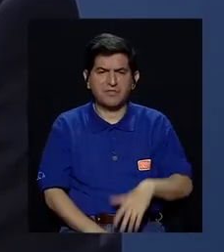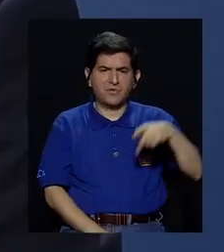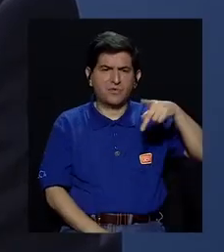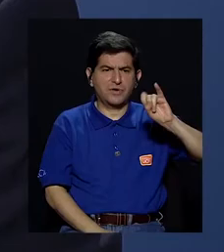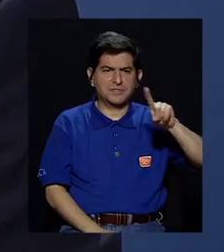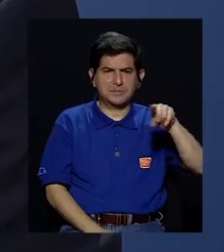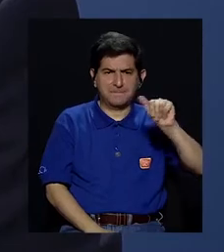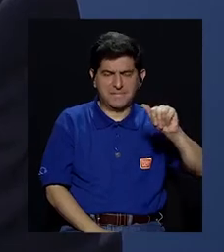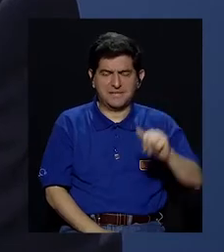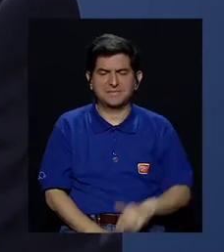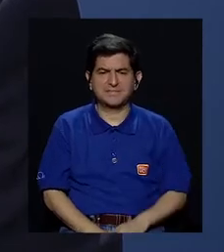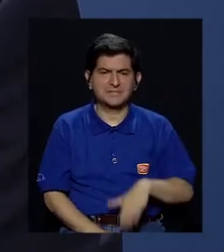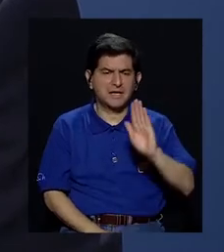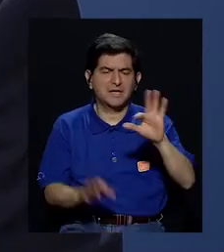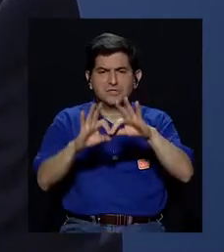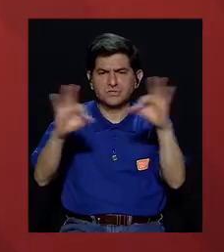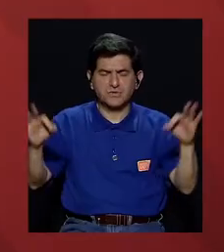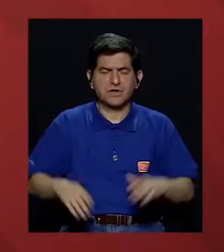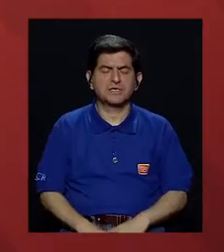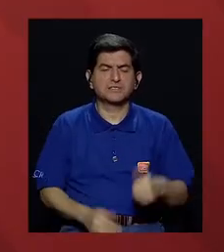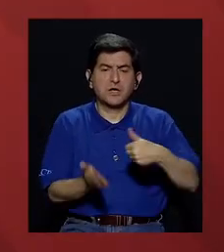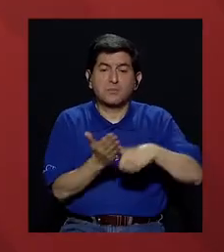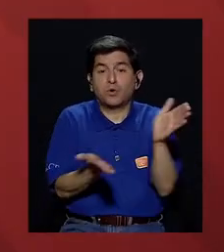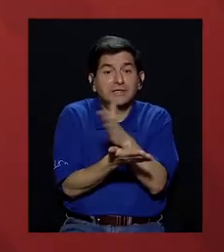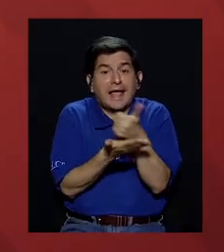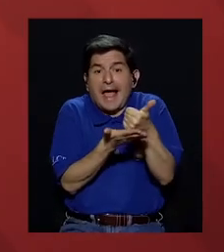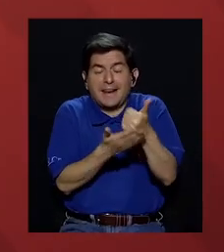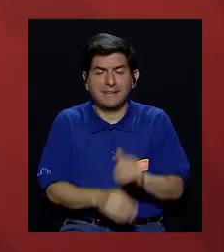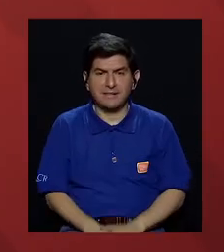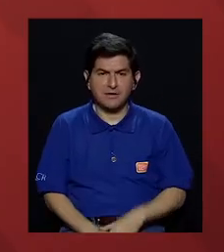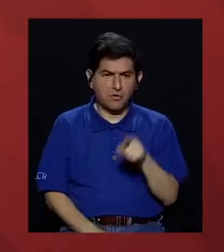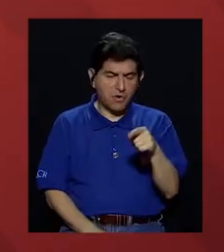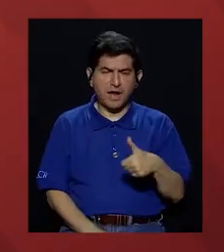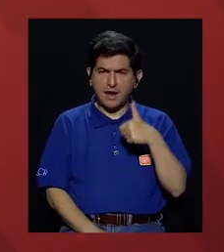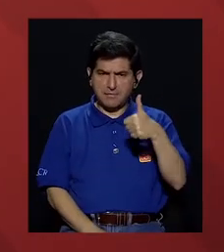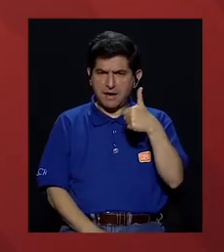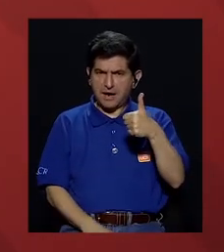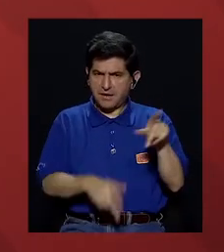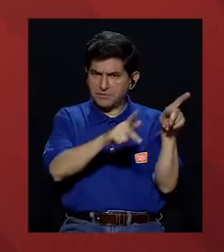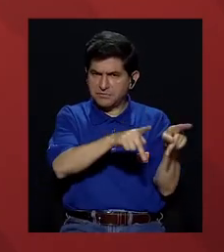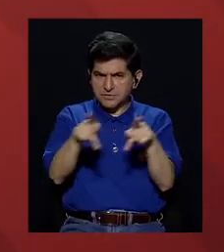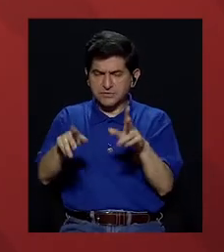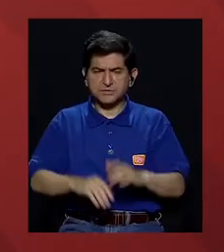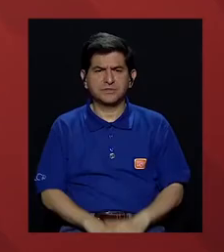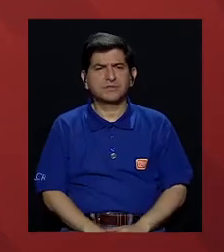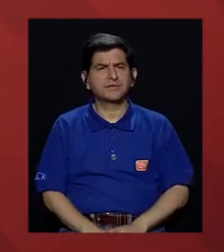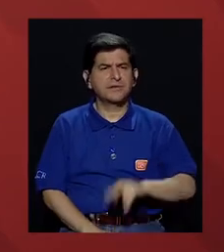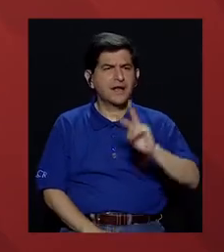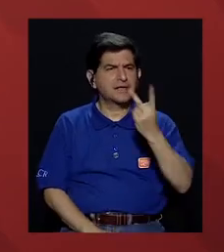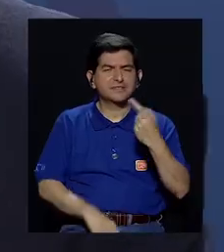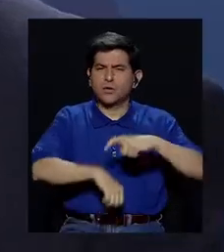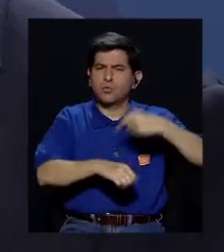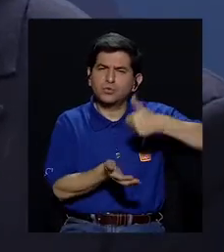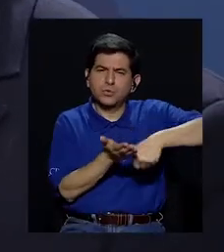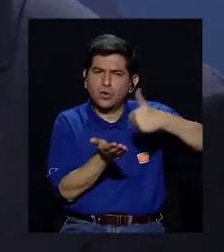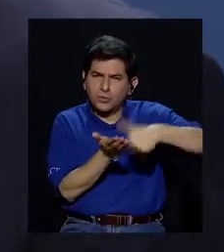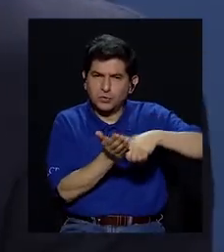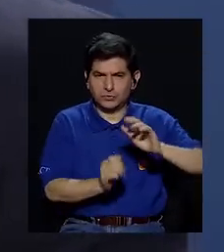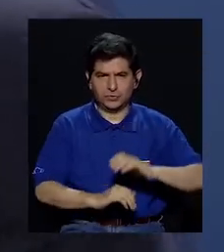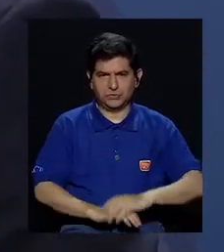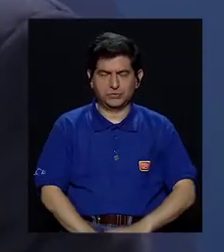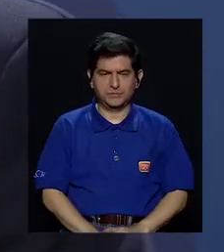pisa con todo y su eslogan de vote por algo gana adeptos una segunda ronda